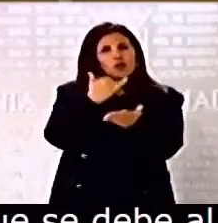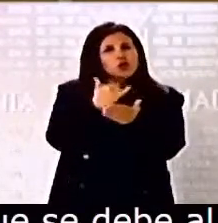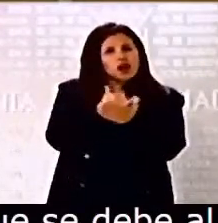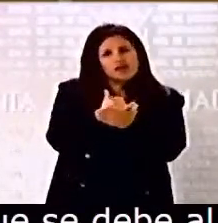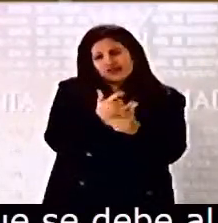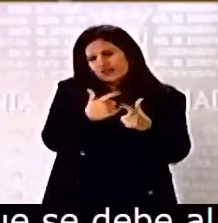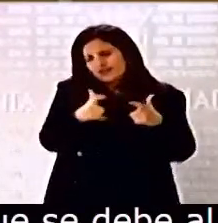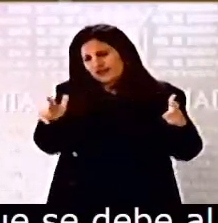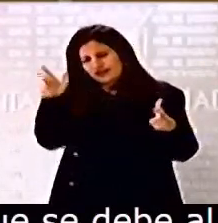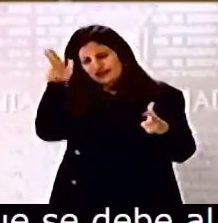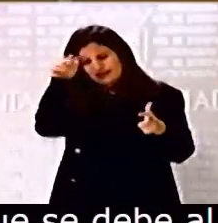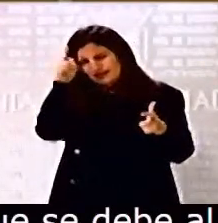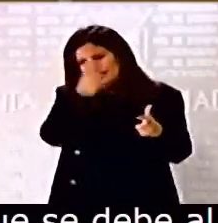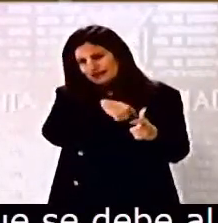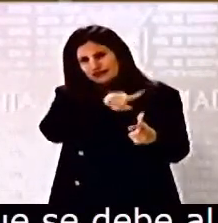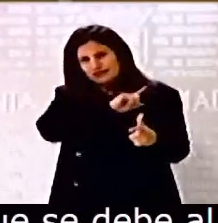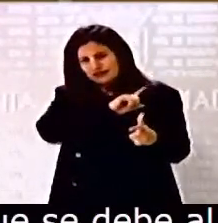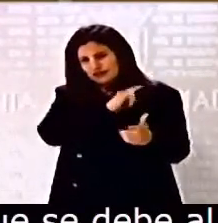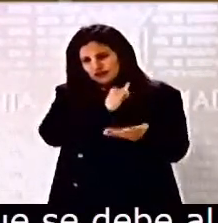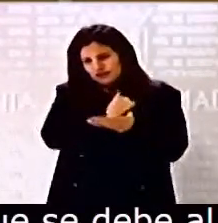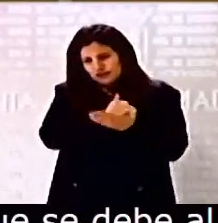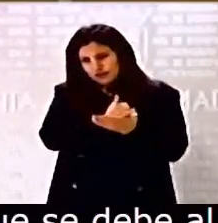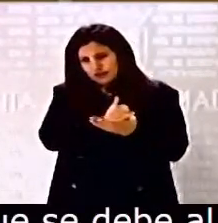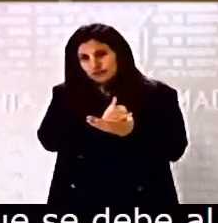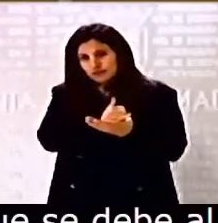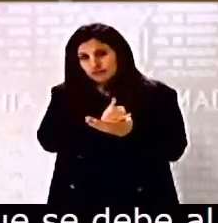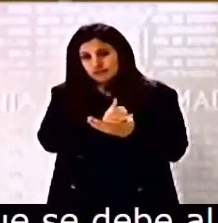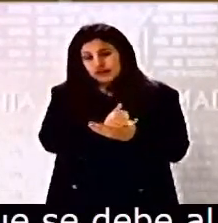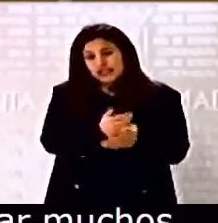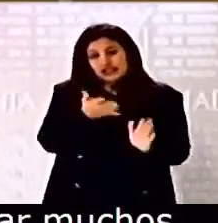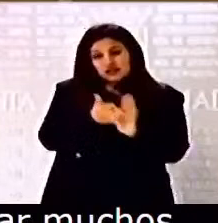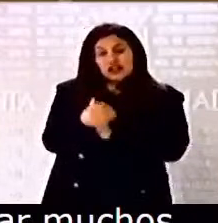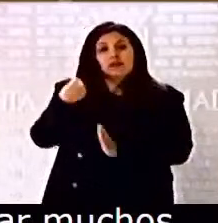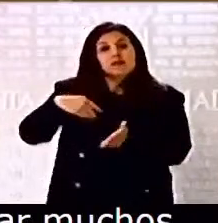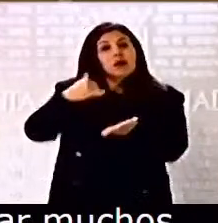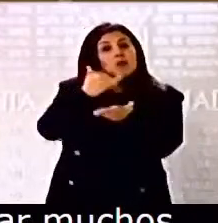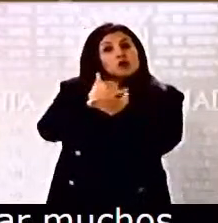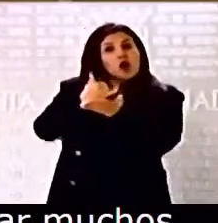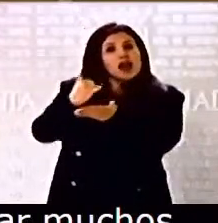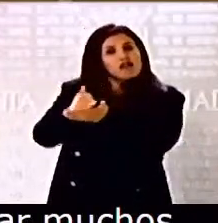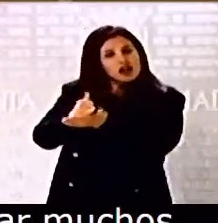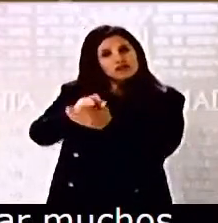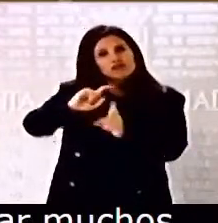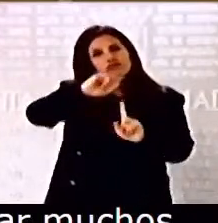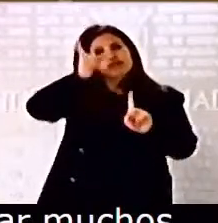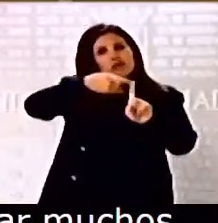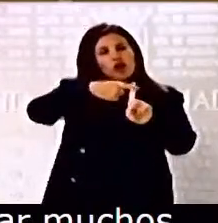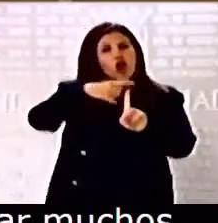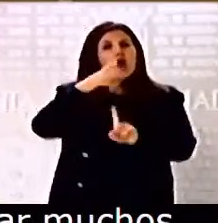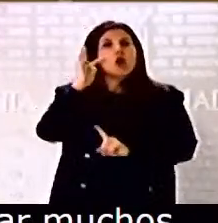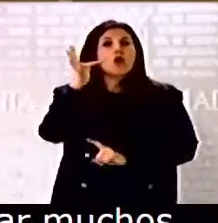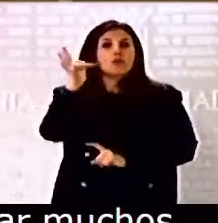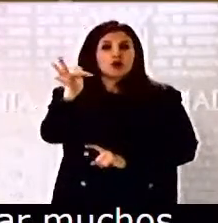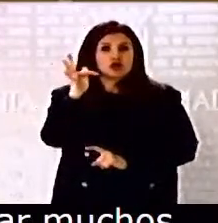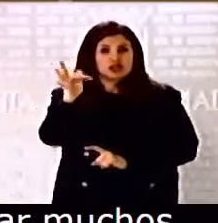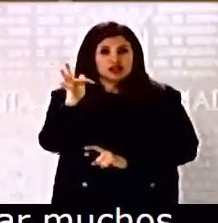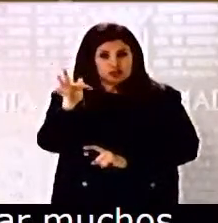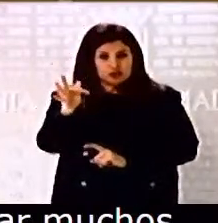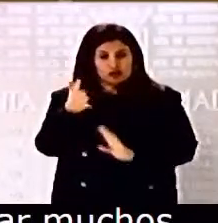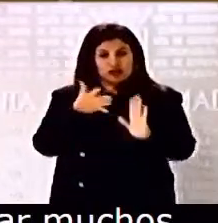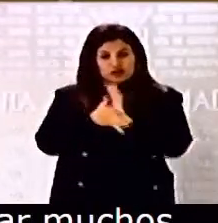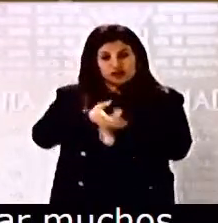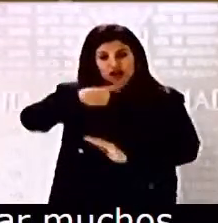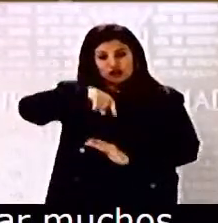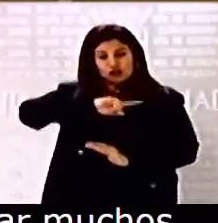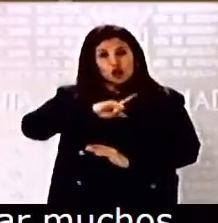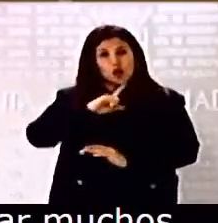que esos cribados nos estén arrojando las cifras de positividad por debajo del 5%,